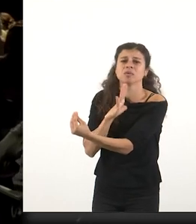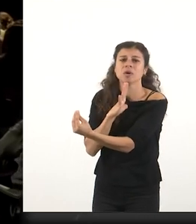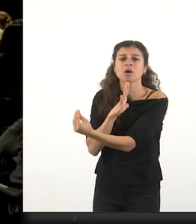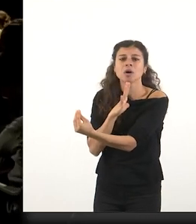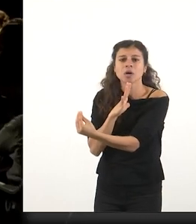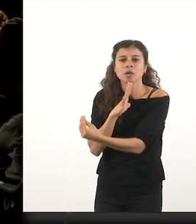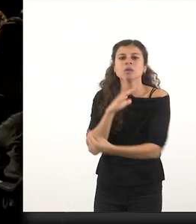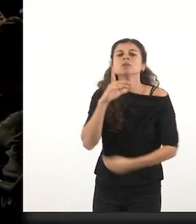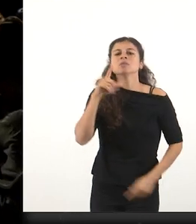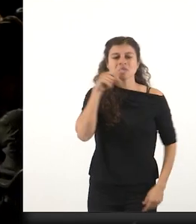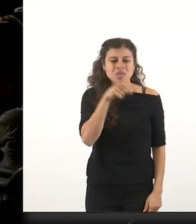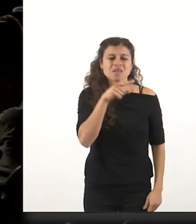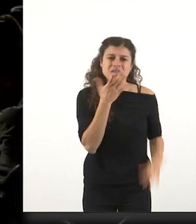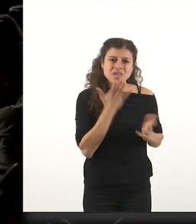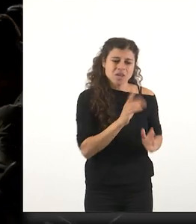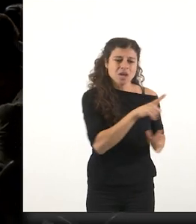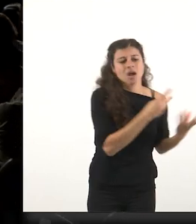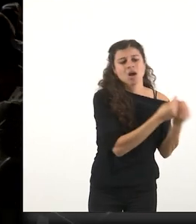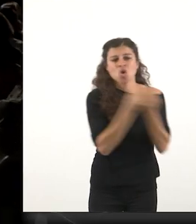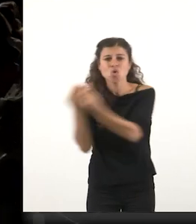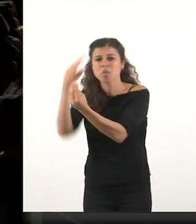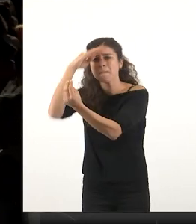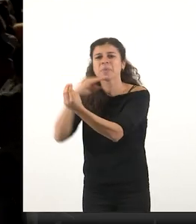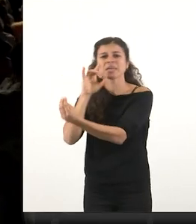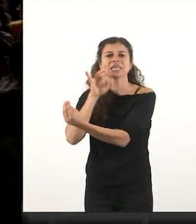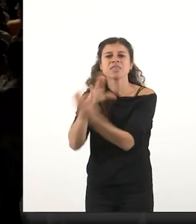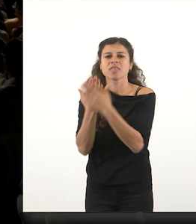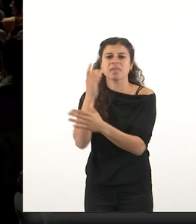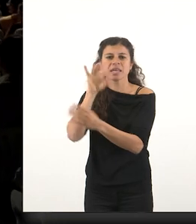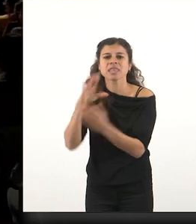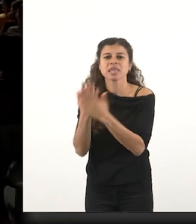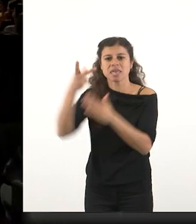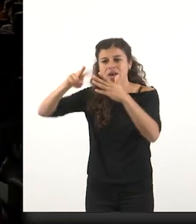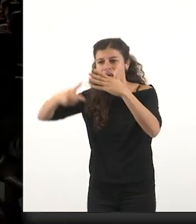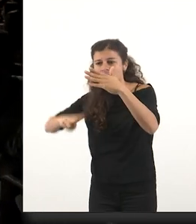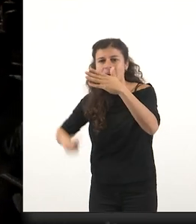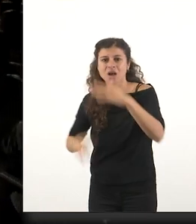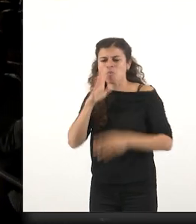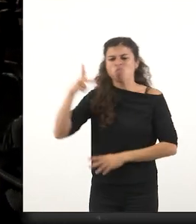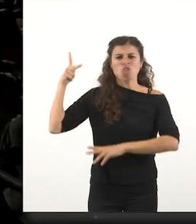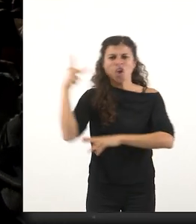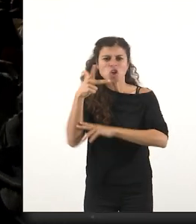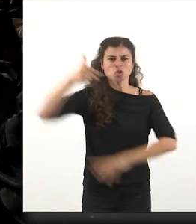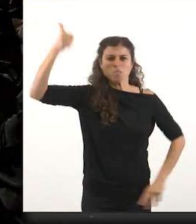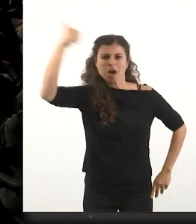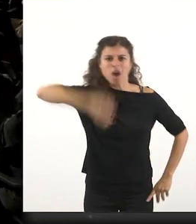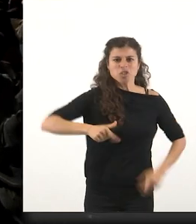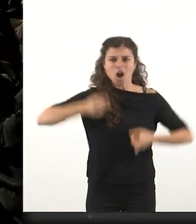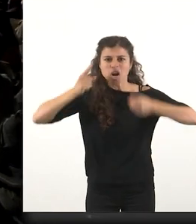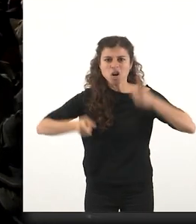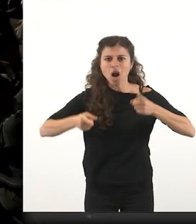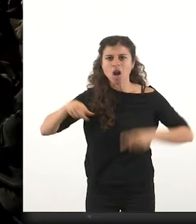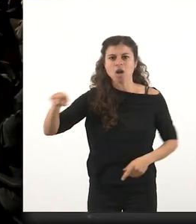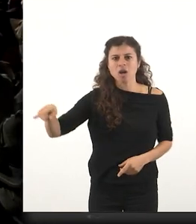A la hija de mi amiga Diana se la llevan cada 15 días con su padre. Su padre que tiene el derecho patriarcal de ver a su hija cuando él es su